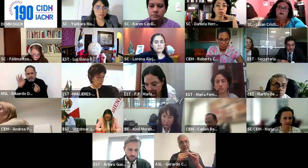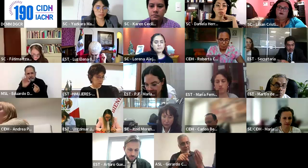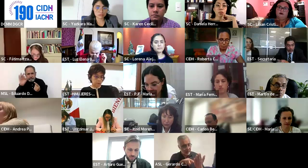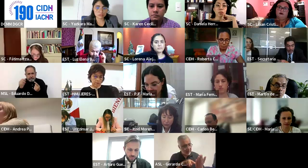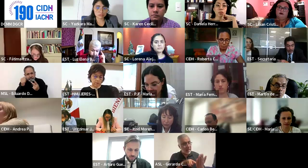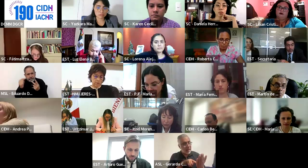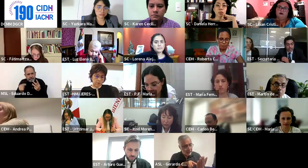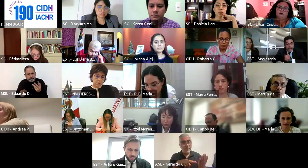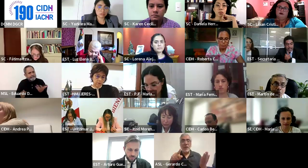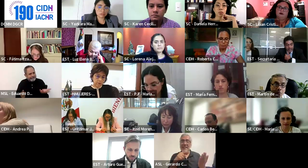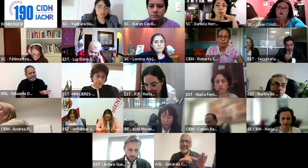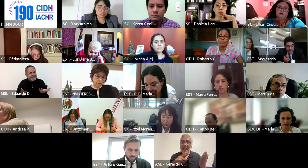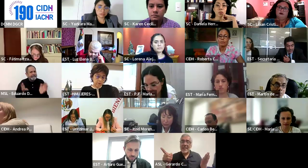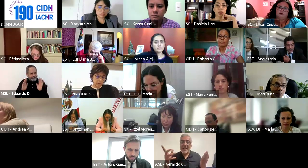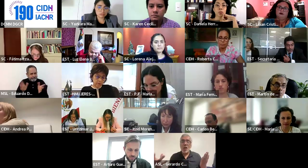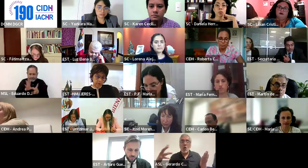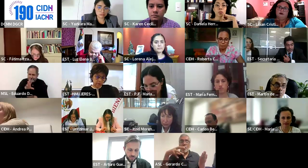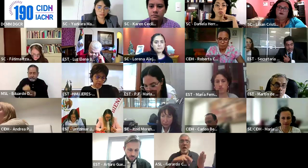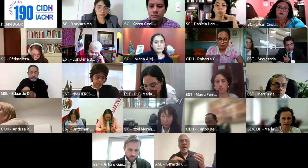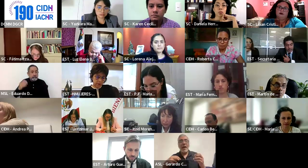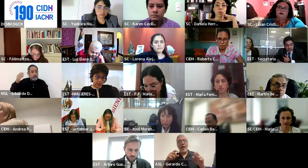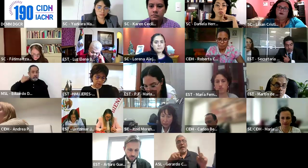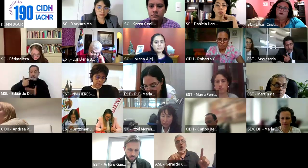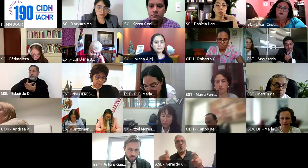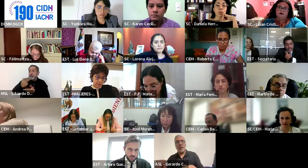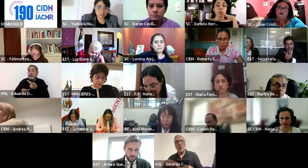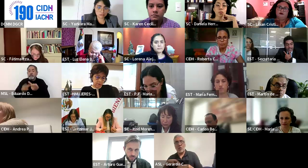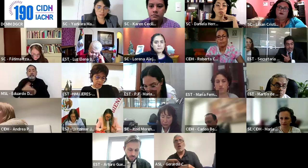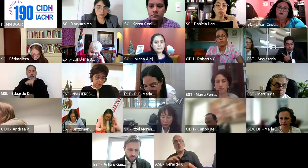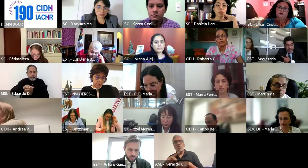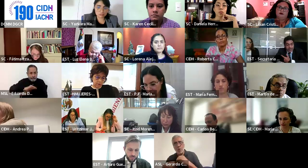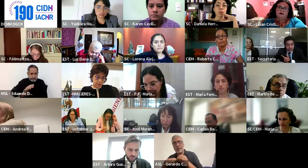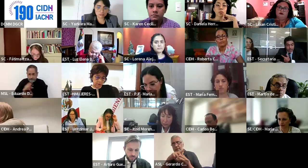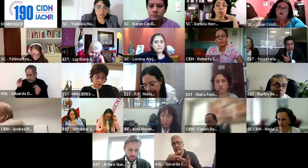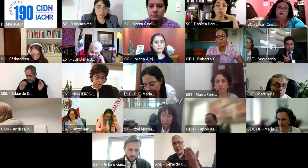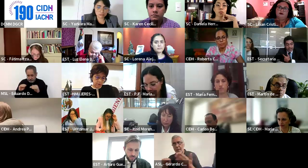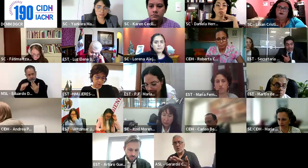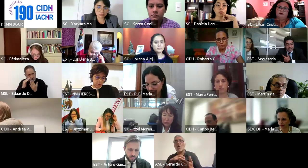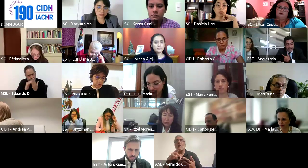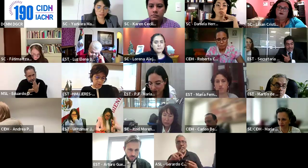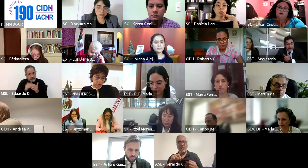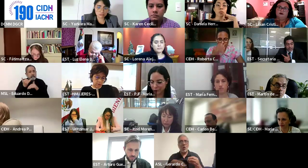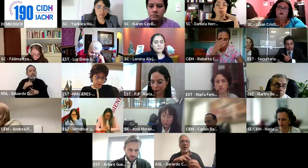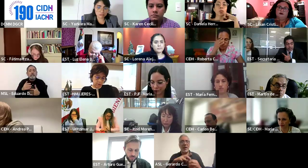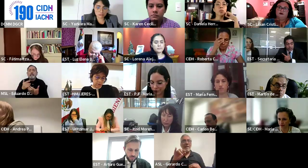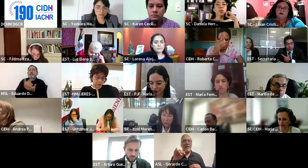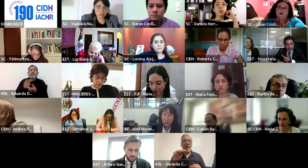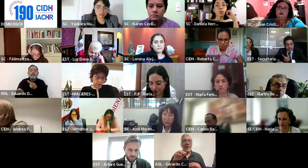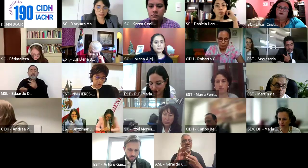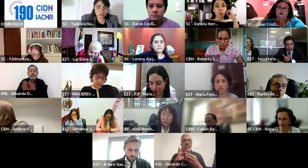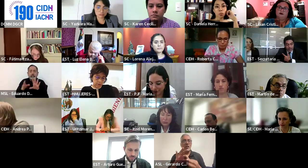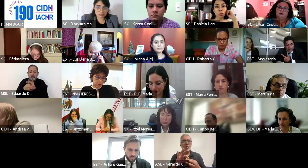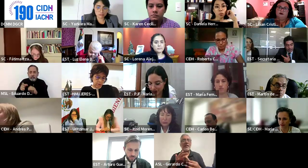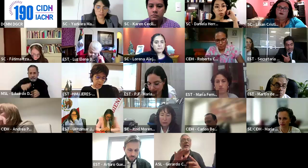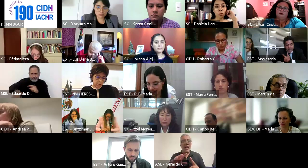precisamente porque se incorporaron en la Encuesta Nacional sobre Discriminación y en la Encuesta Nacional sobre la Dinámica de las Relaciones en los